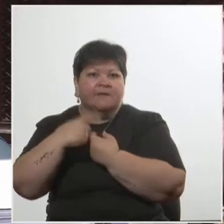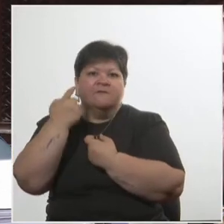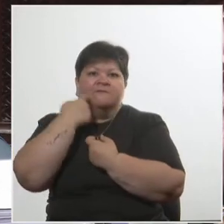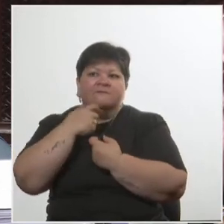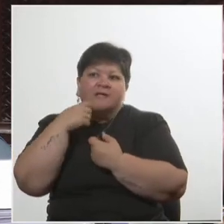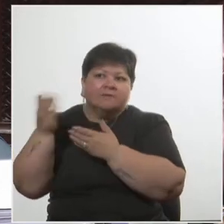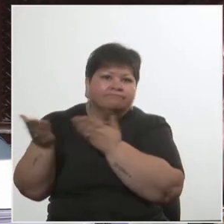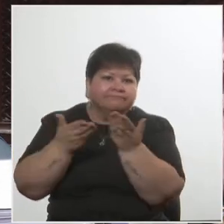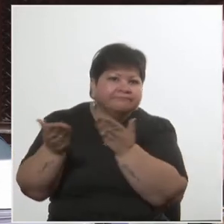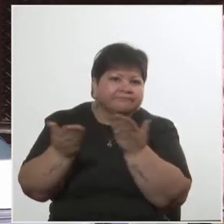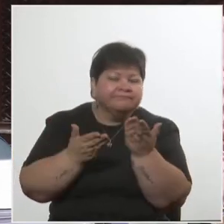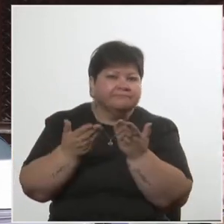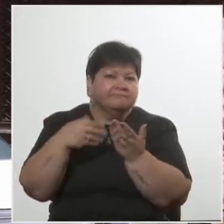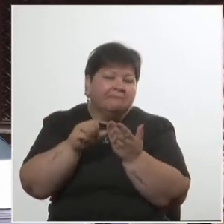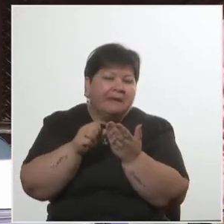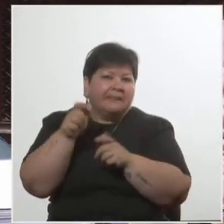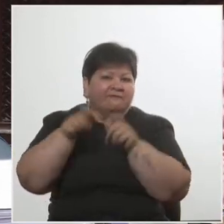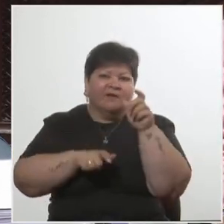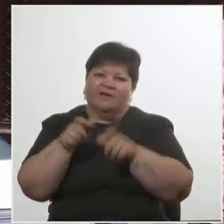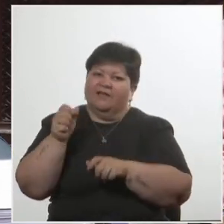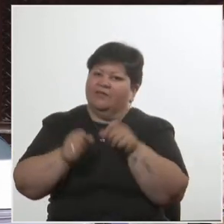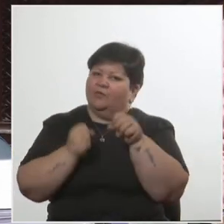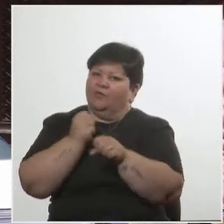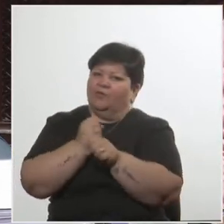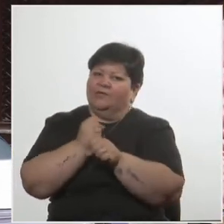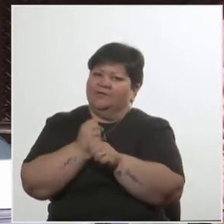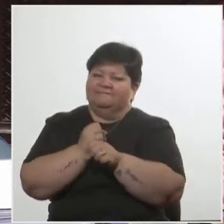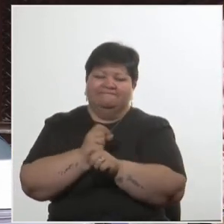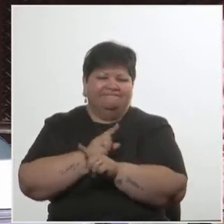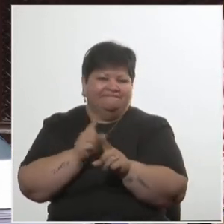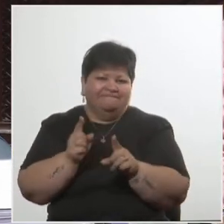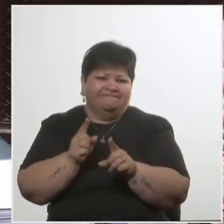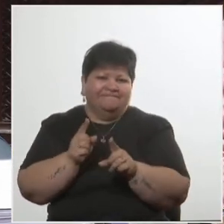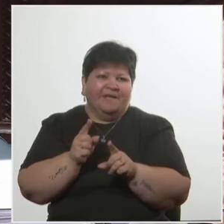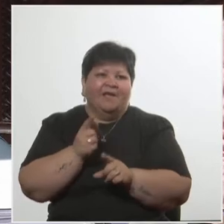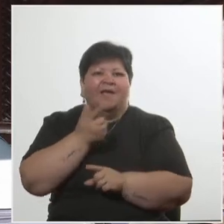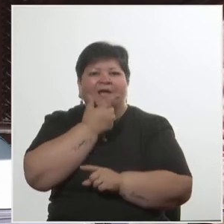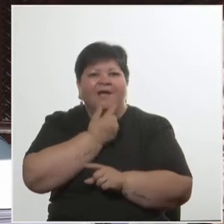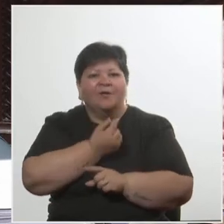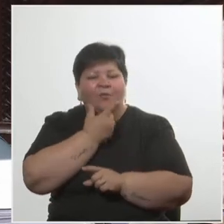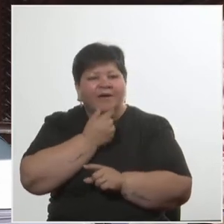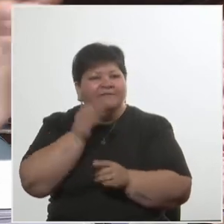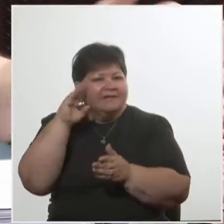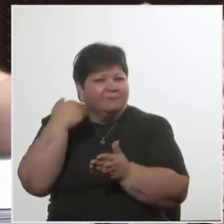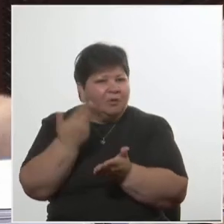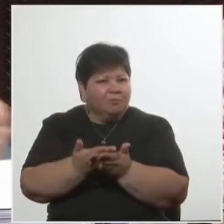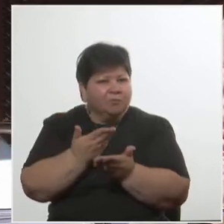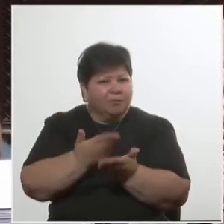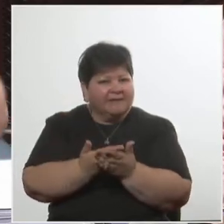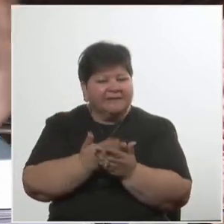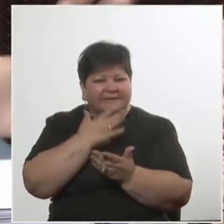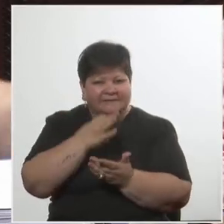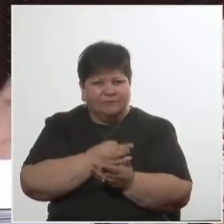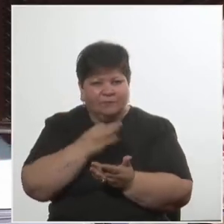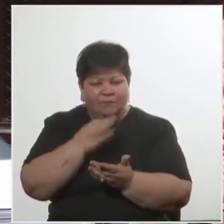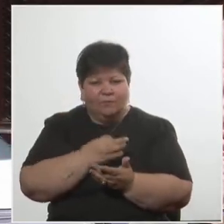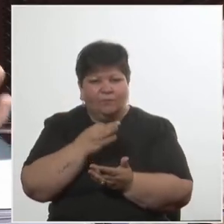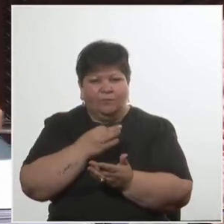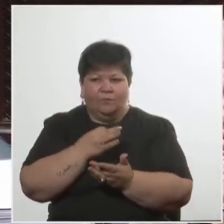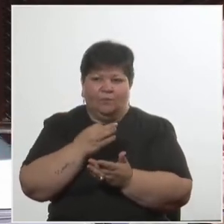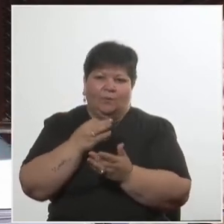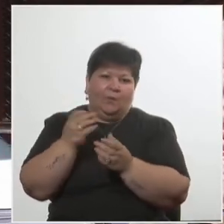a los trabajadores este eso también es cierto los trabajadores terminaron el jueves con una propuesta que seguramente la enviaron con